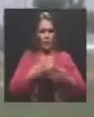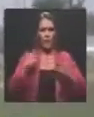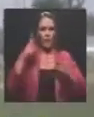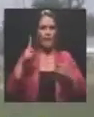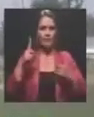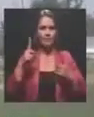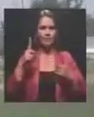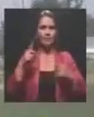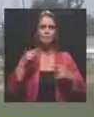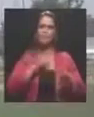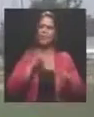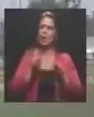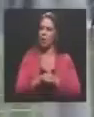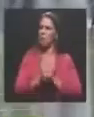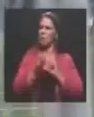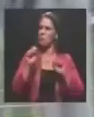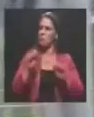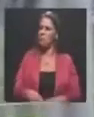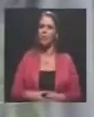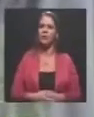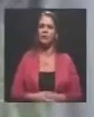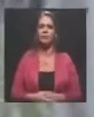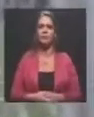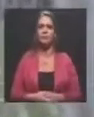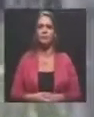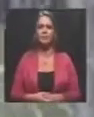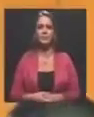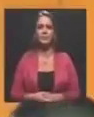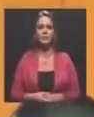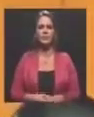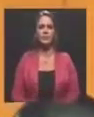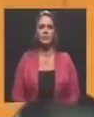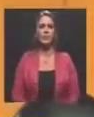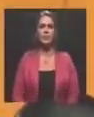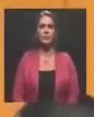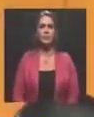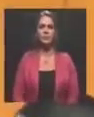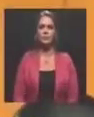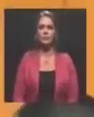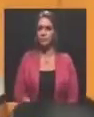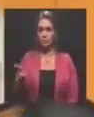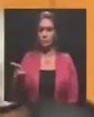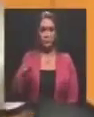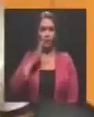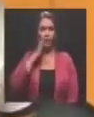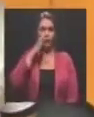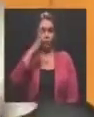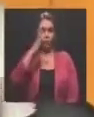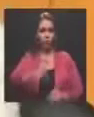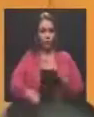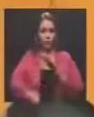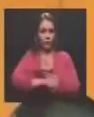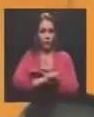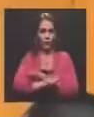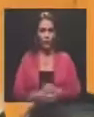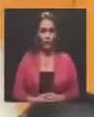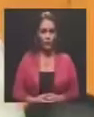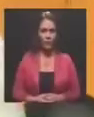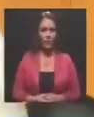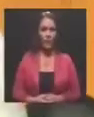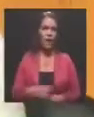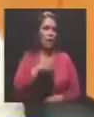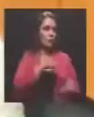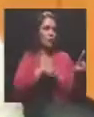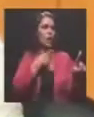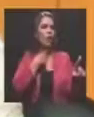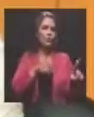cambiar decisiones que podrían influir en el marcador o en las incidencias del encuentro. Y es el futuro del fútbol, gustando o